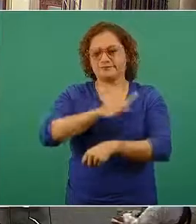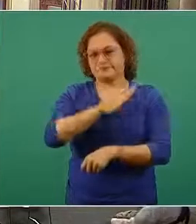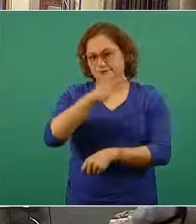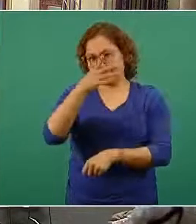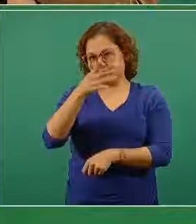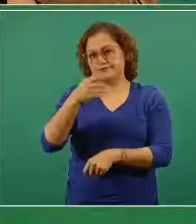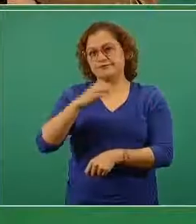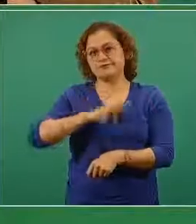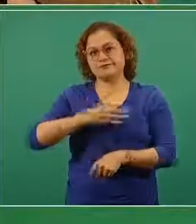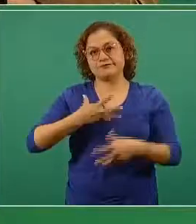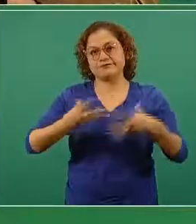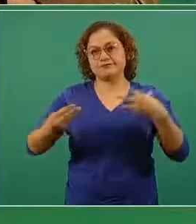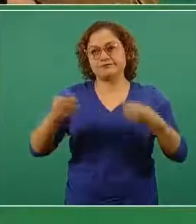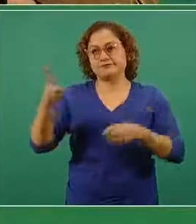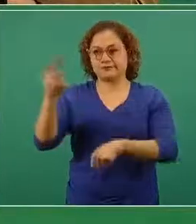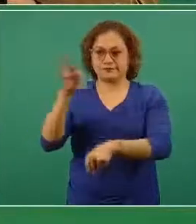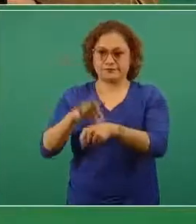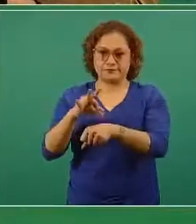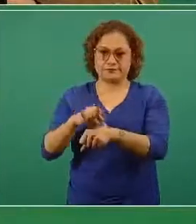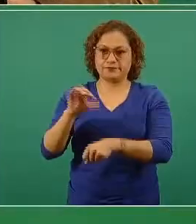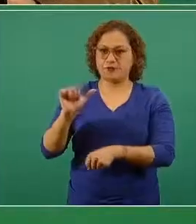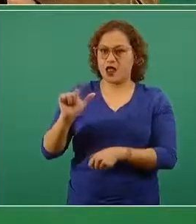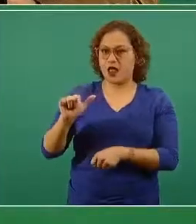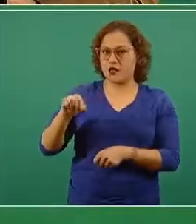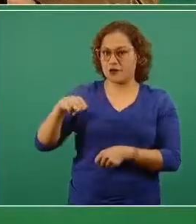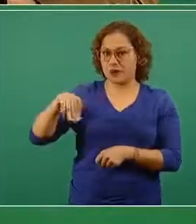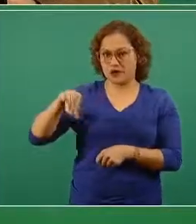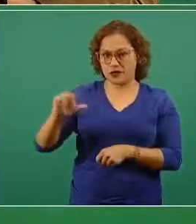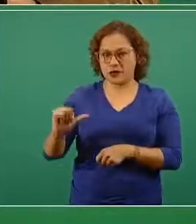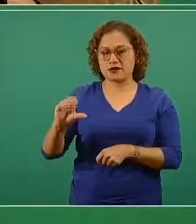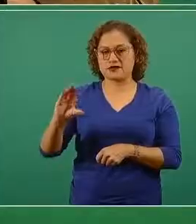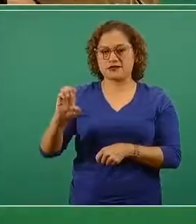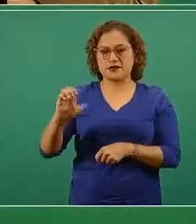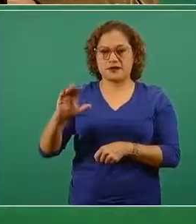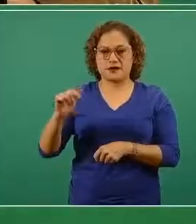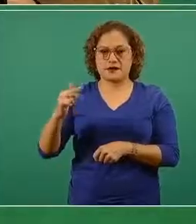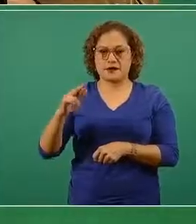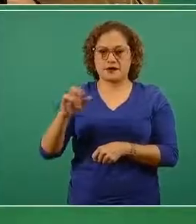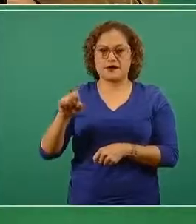Luis Alomía Segarra, quien nos está acompañando virtualmente.